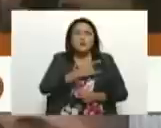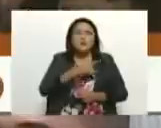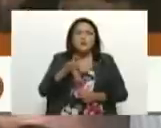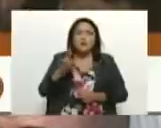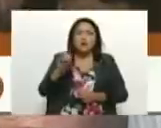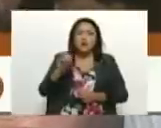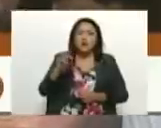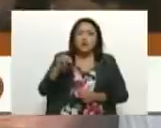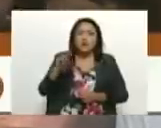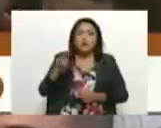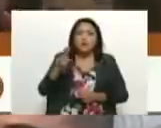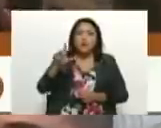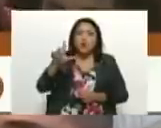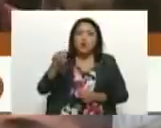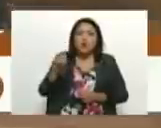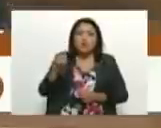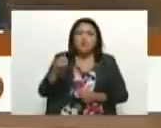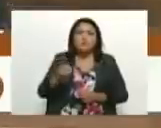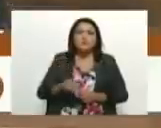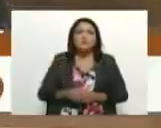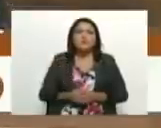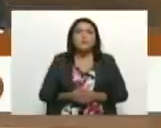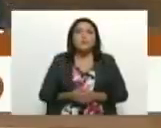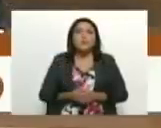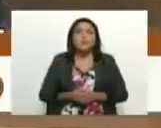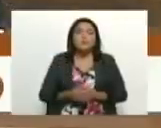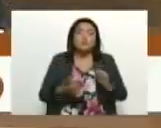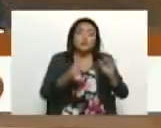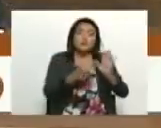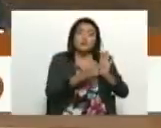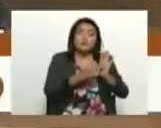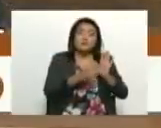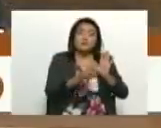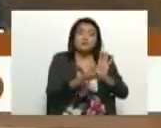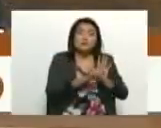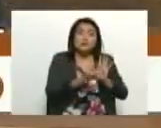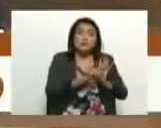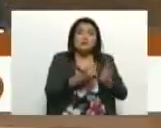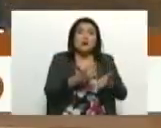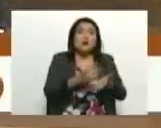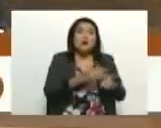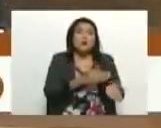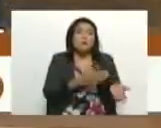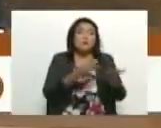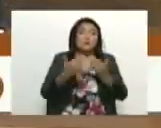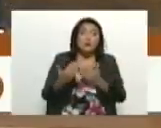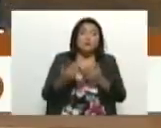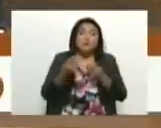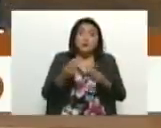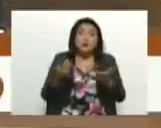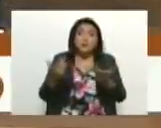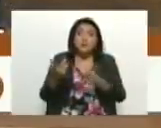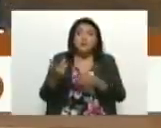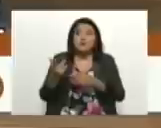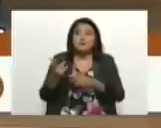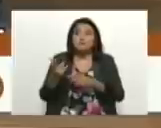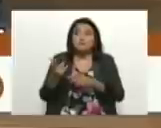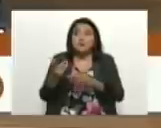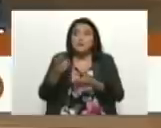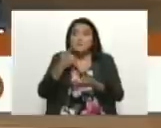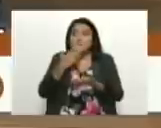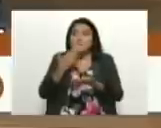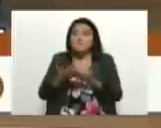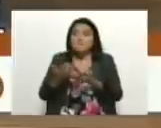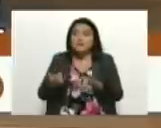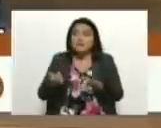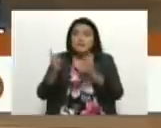nos va a ayudar muchísimo a la consecución de los fines del Estado venezolano, que es permitirle a